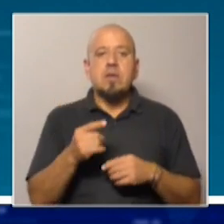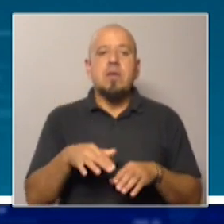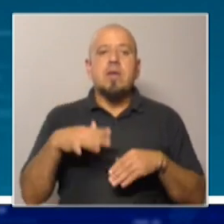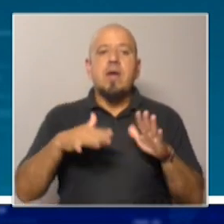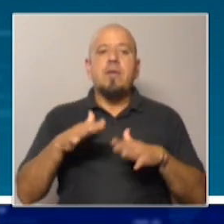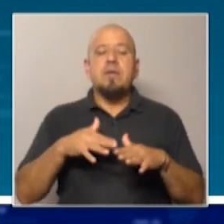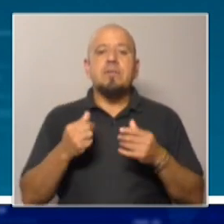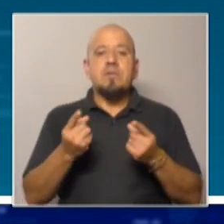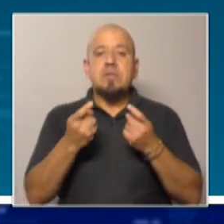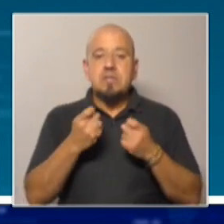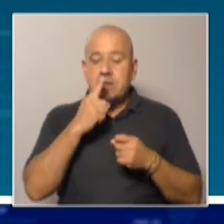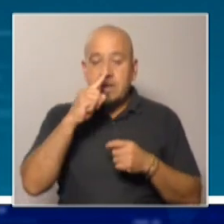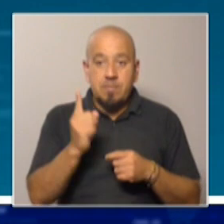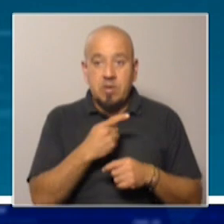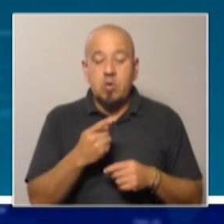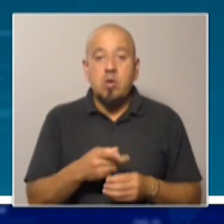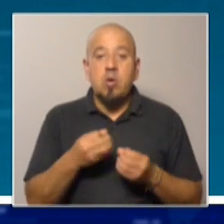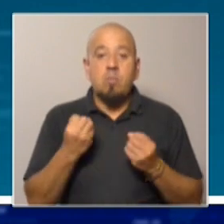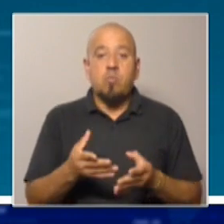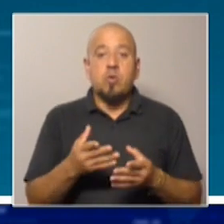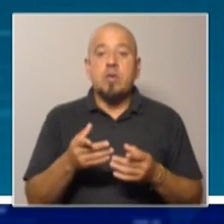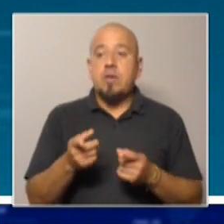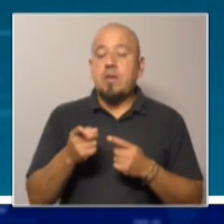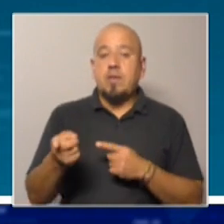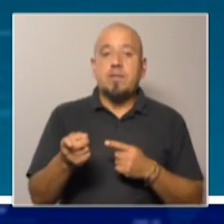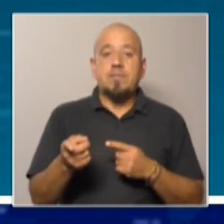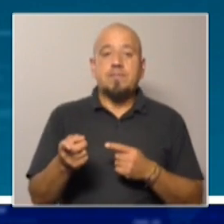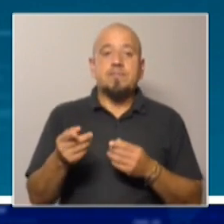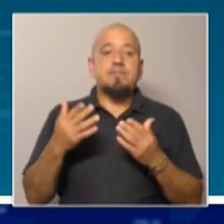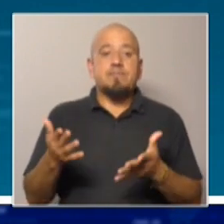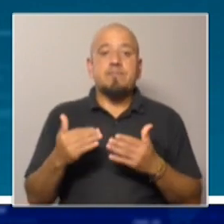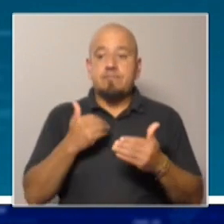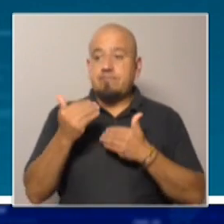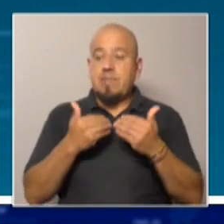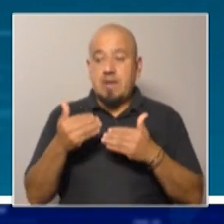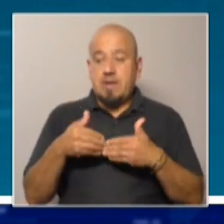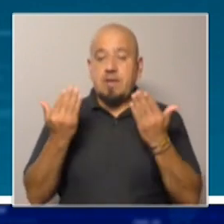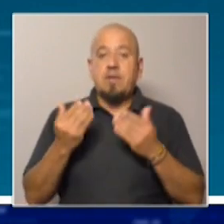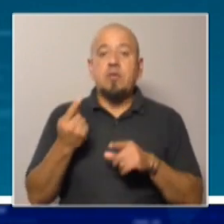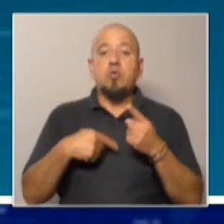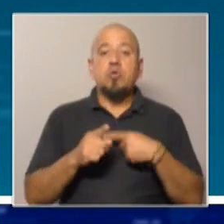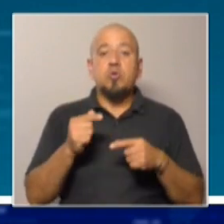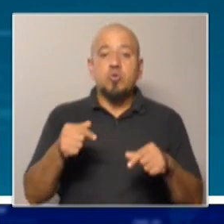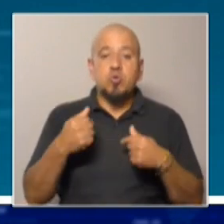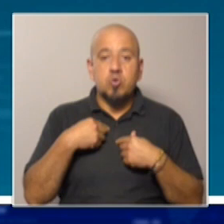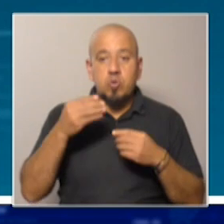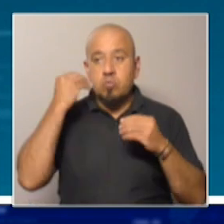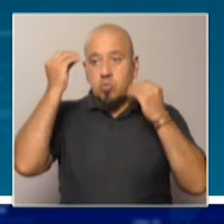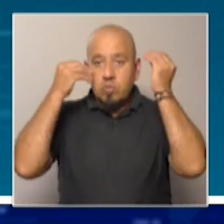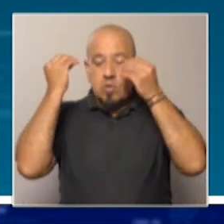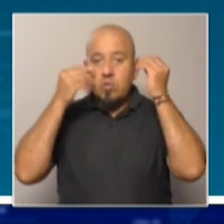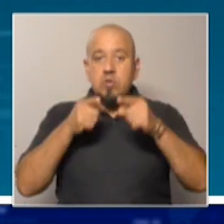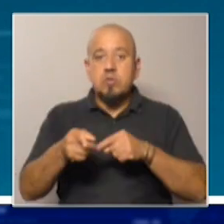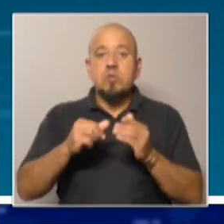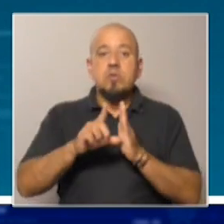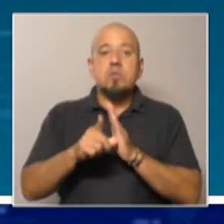una atención inmediata, justamente por su propio nivel de gravedad que tienen, entonces a nosotros nos preocupaba mucho la demora que